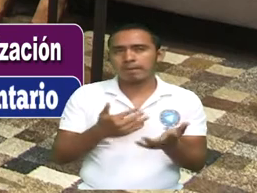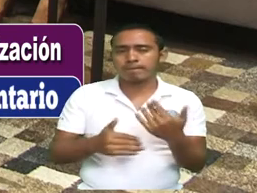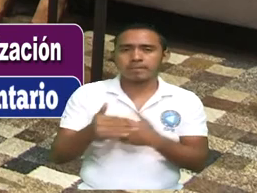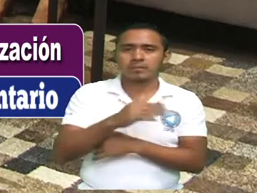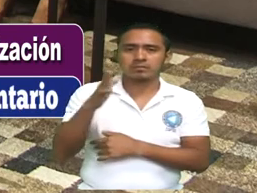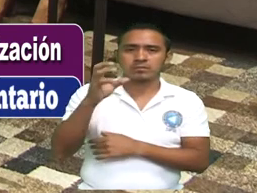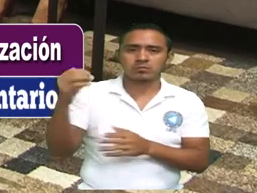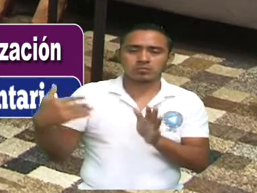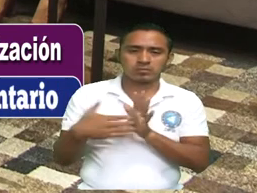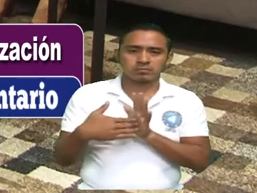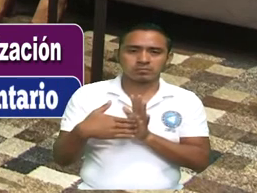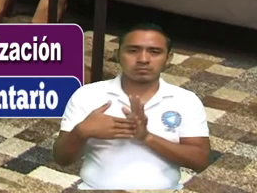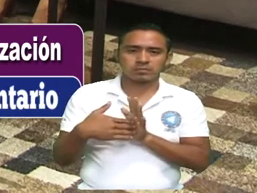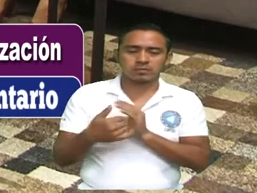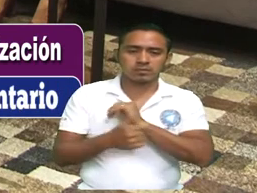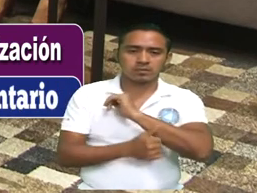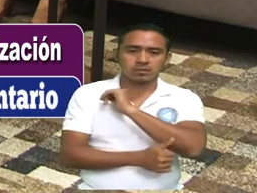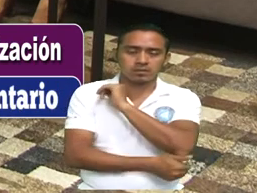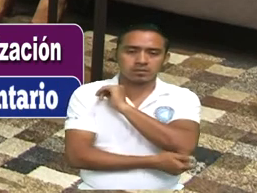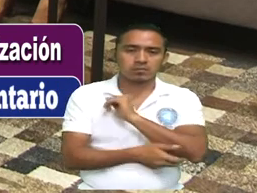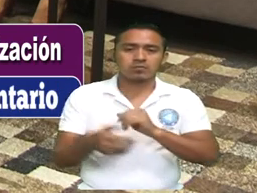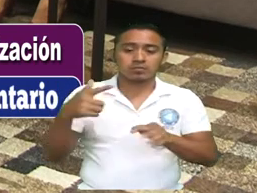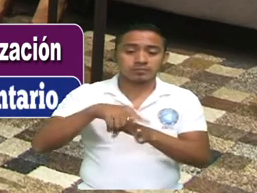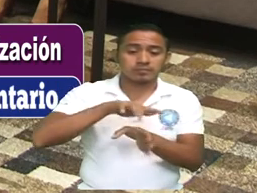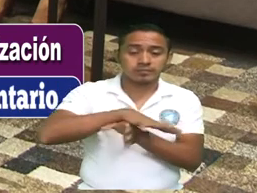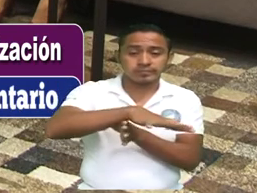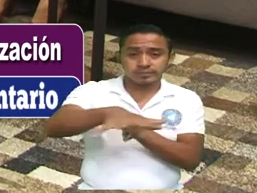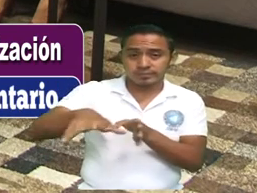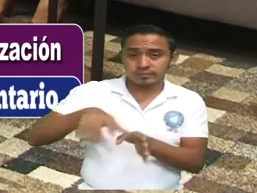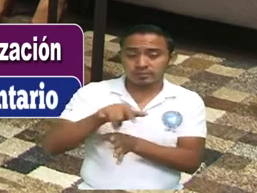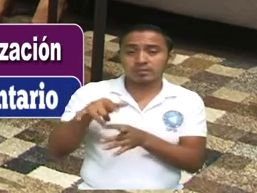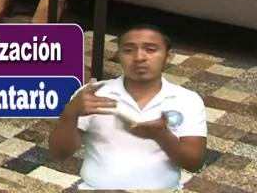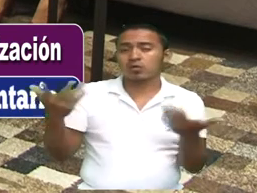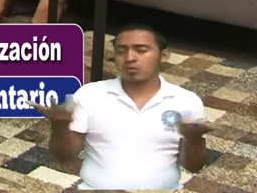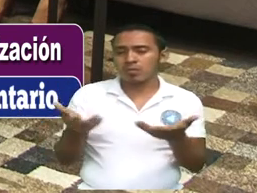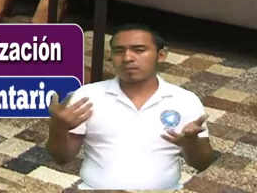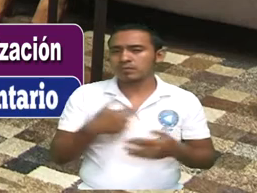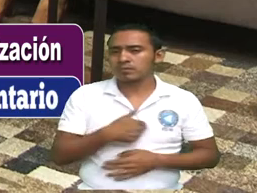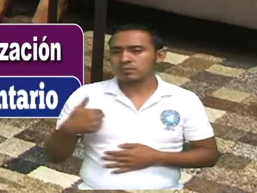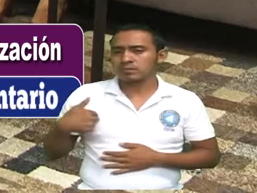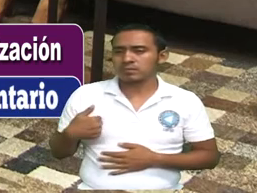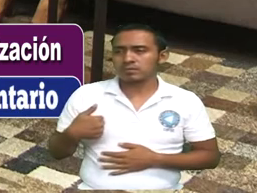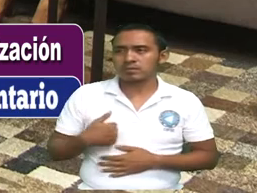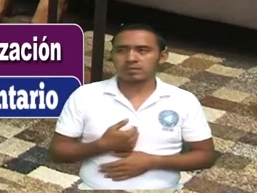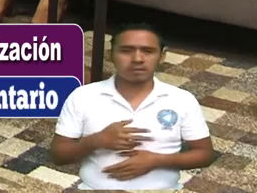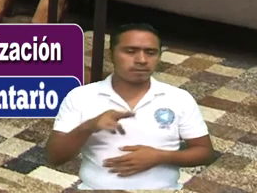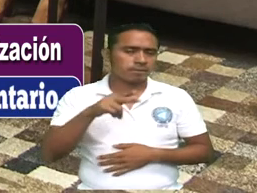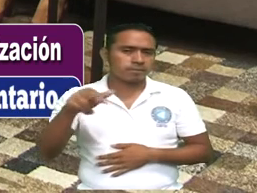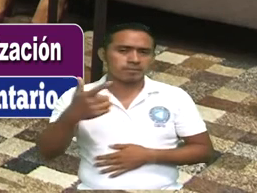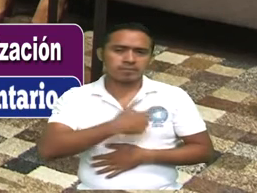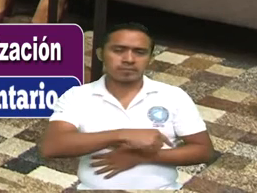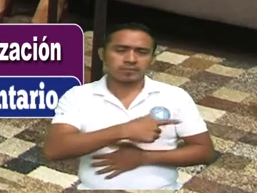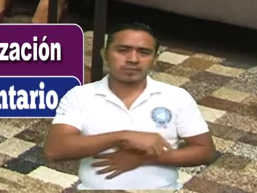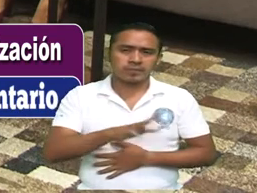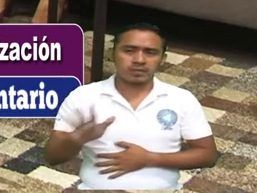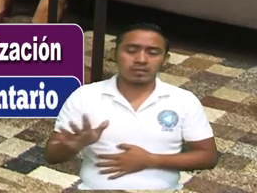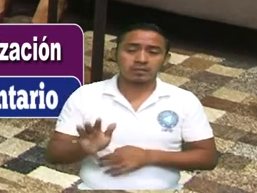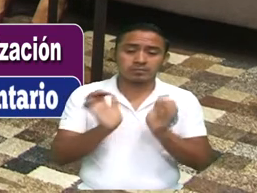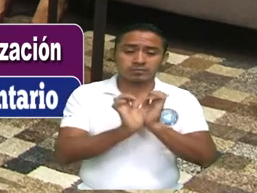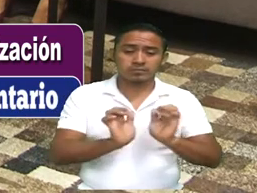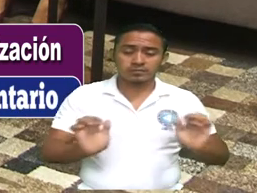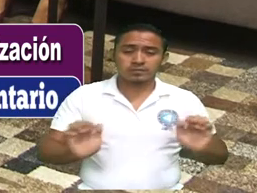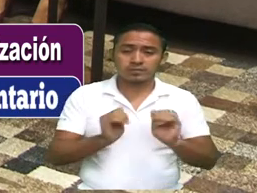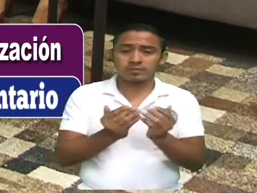que ahorita atiende a más de 50,000 estudiantes en el campo. ¿Y cómo se desarrolla eso? Pues en las mismas escuelitas de